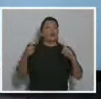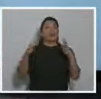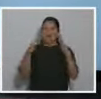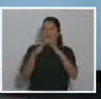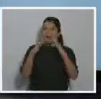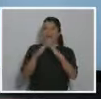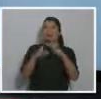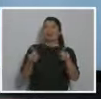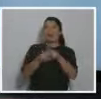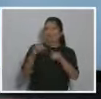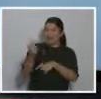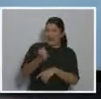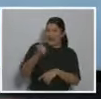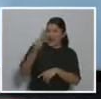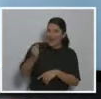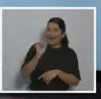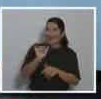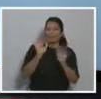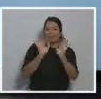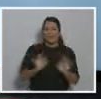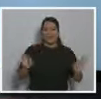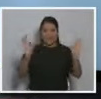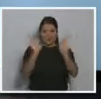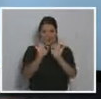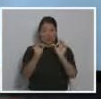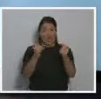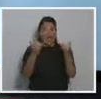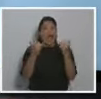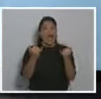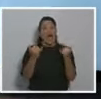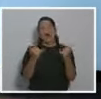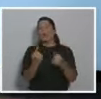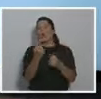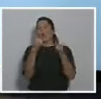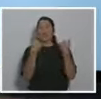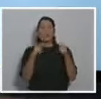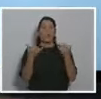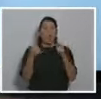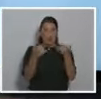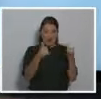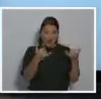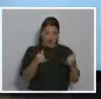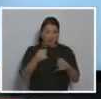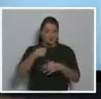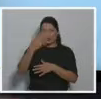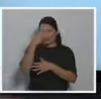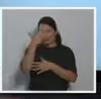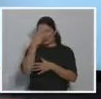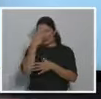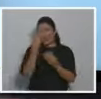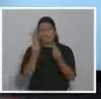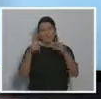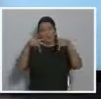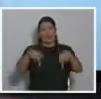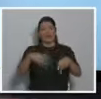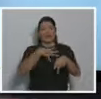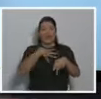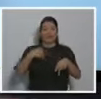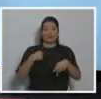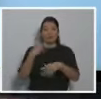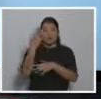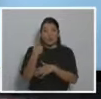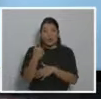casa también ganan, y eso es importante. Vamos con uno de los juegos, de los concursos que yo sé que más gustan a muchos, porque